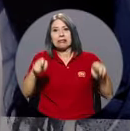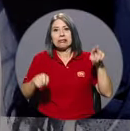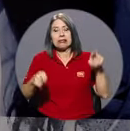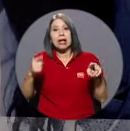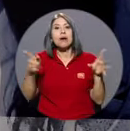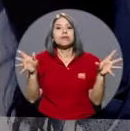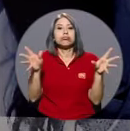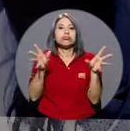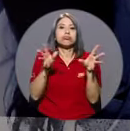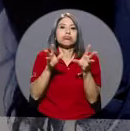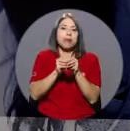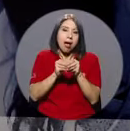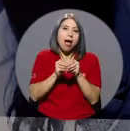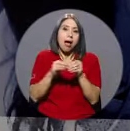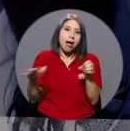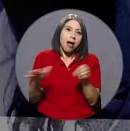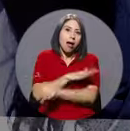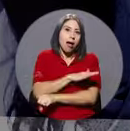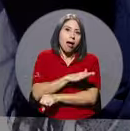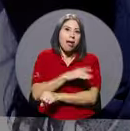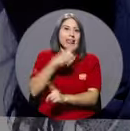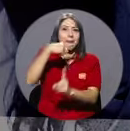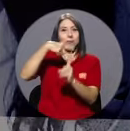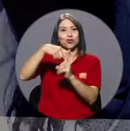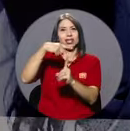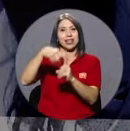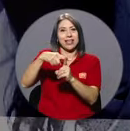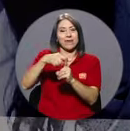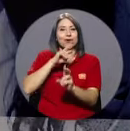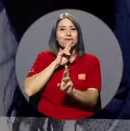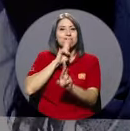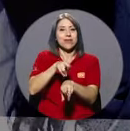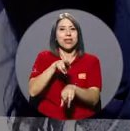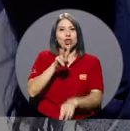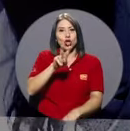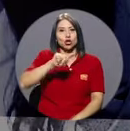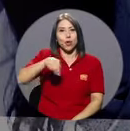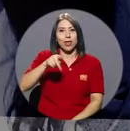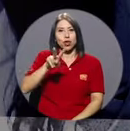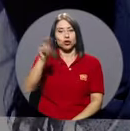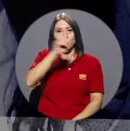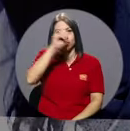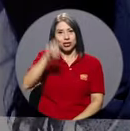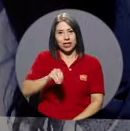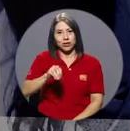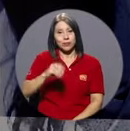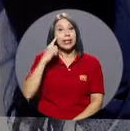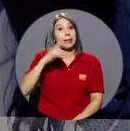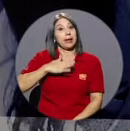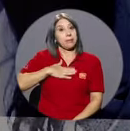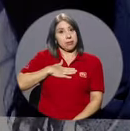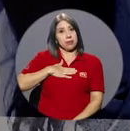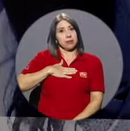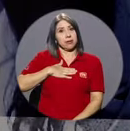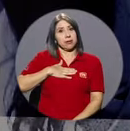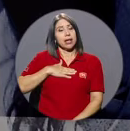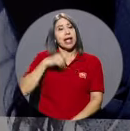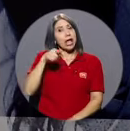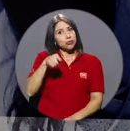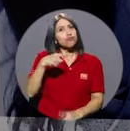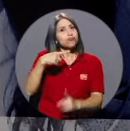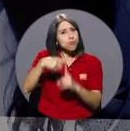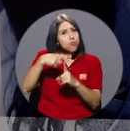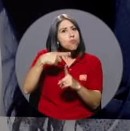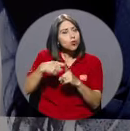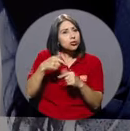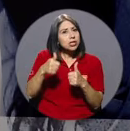haces la suma algebraica te da positivo este rendimiento del 2,2%, que para mí, coincido con Roxana, también me parece que es muy